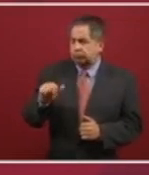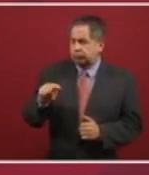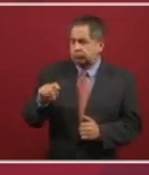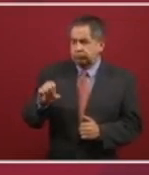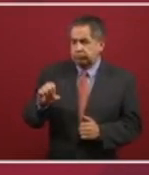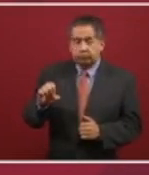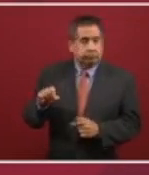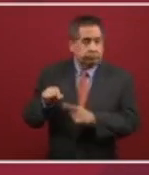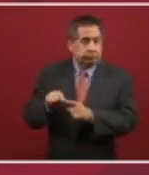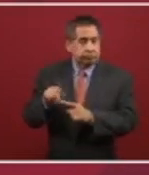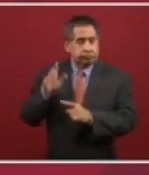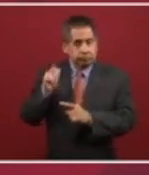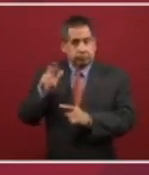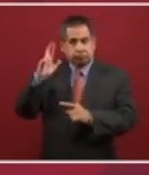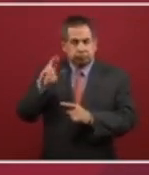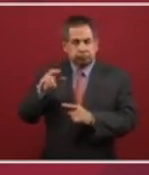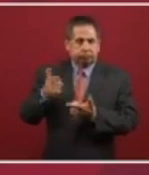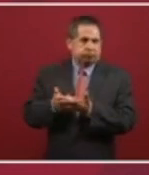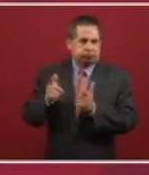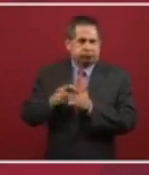que era liberal